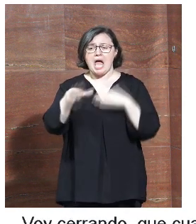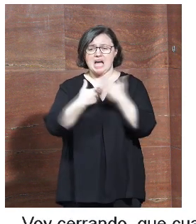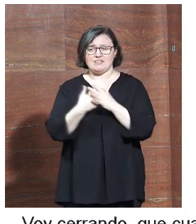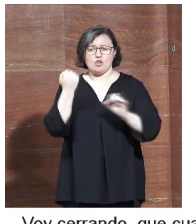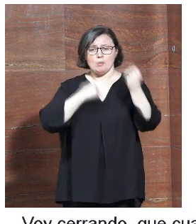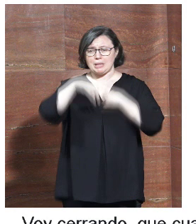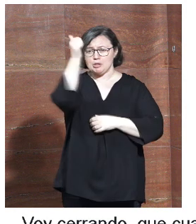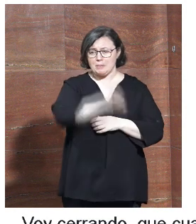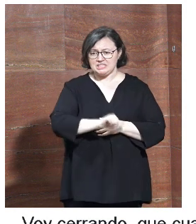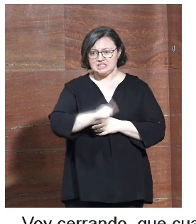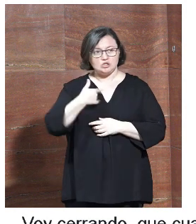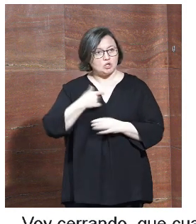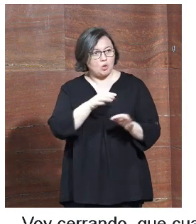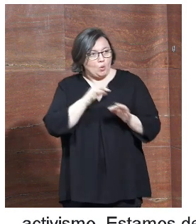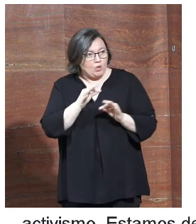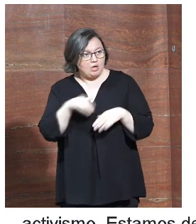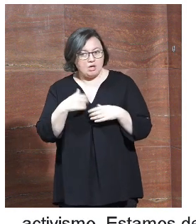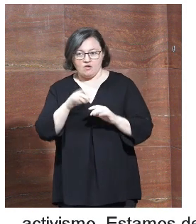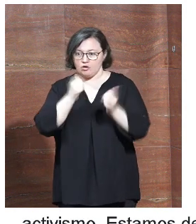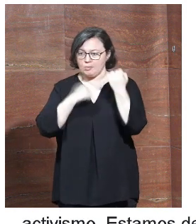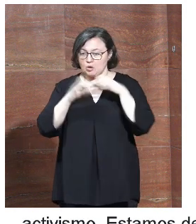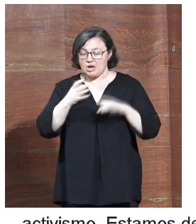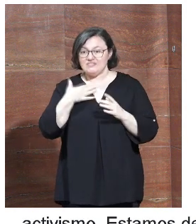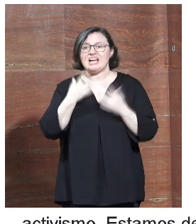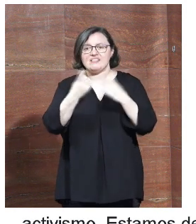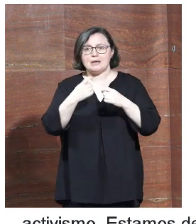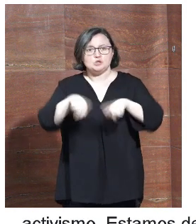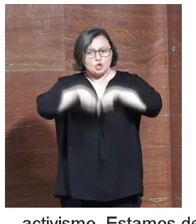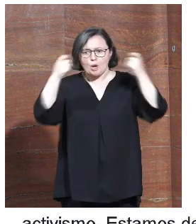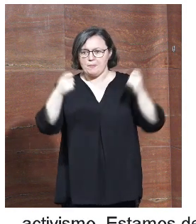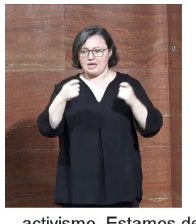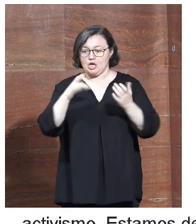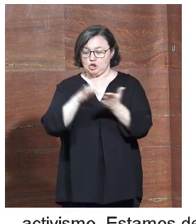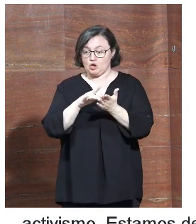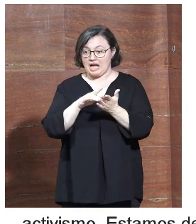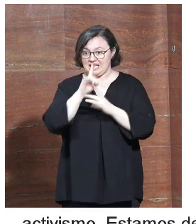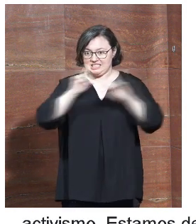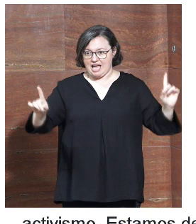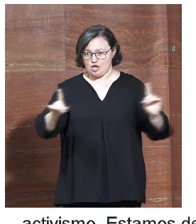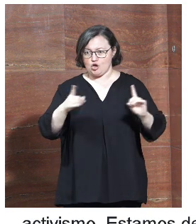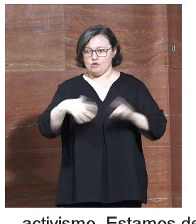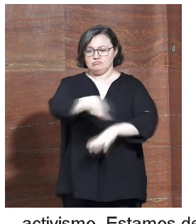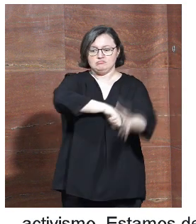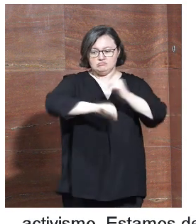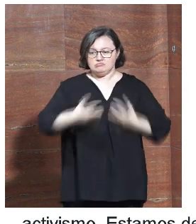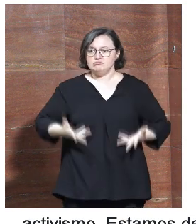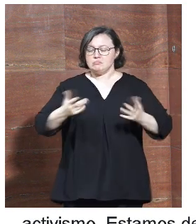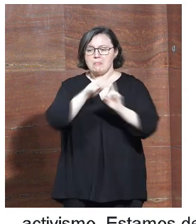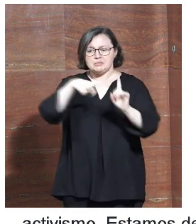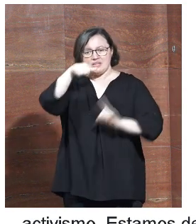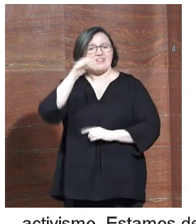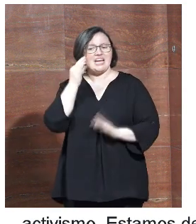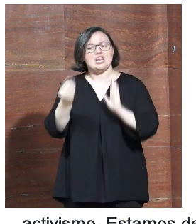y patriarcales con los que supuestamente deberíamos romper, ¿no? Y justo este año lo que vamos a abordar, ¿no?, es cómo incorporar esta perspectiva de